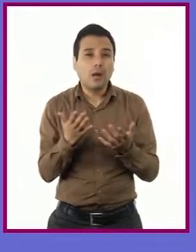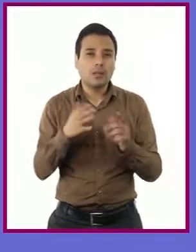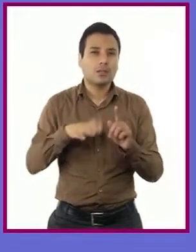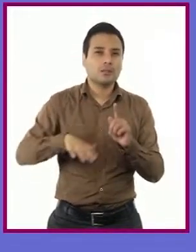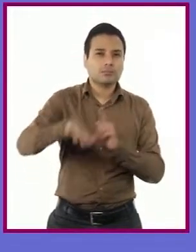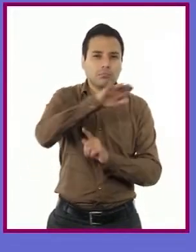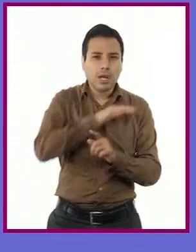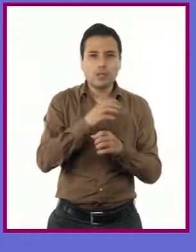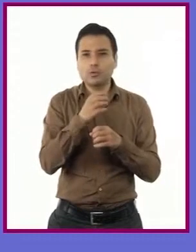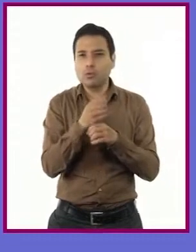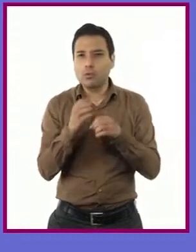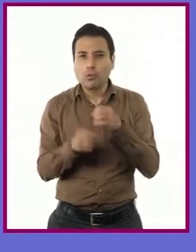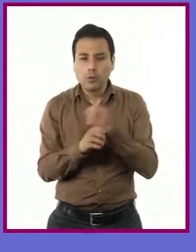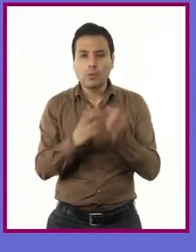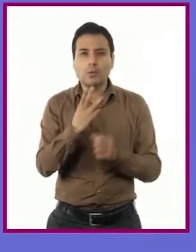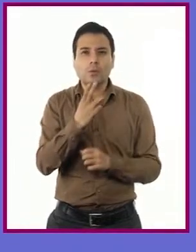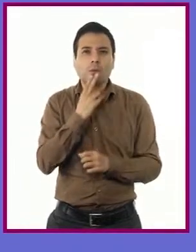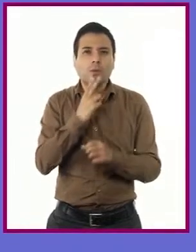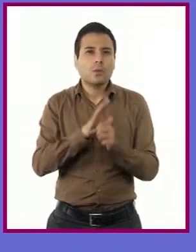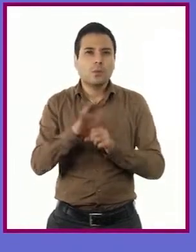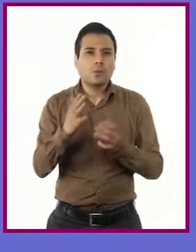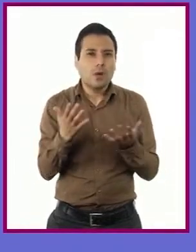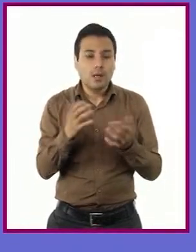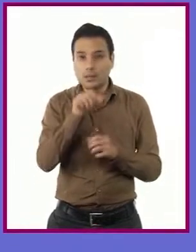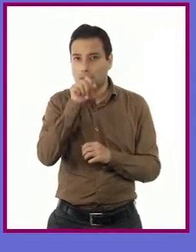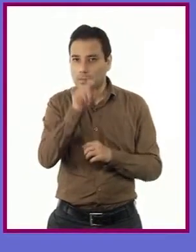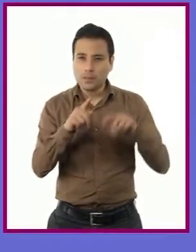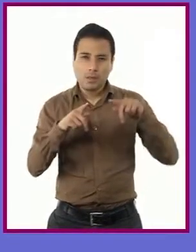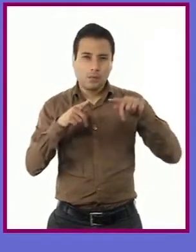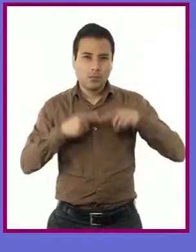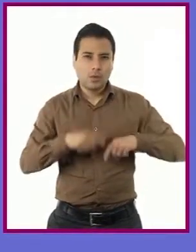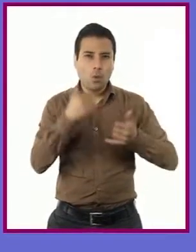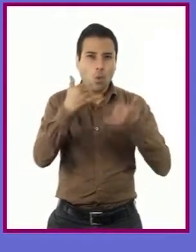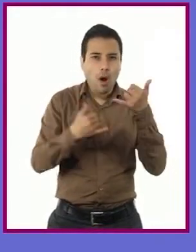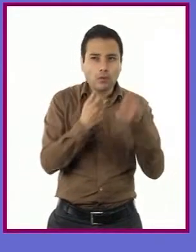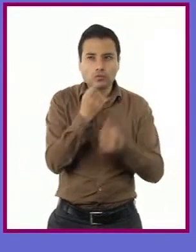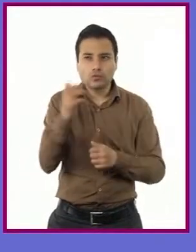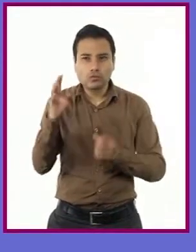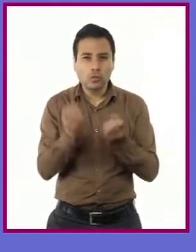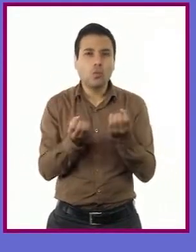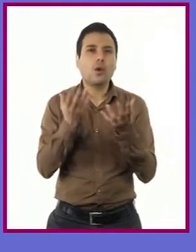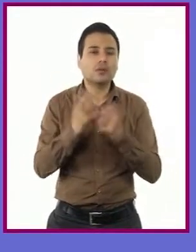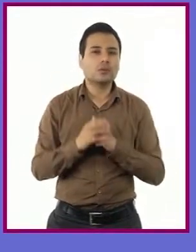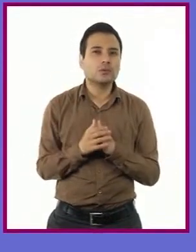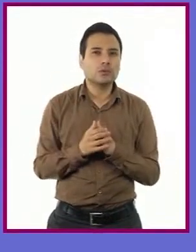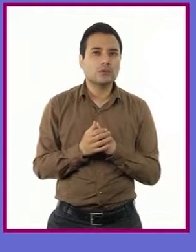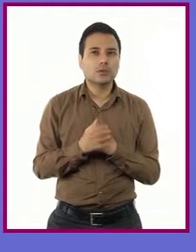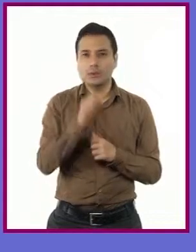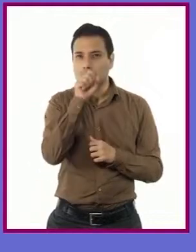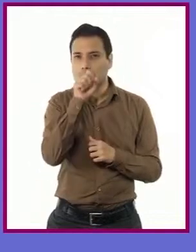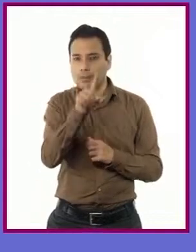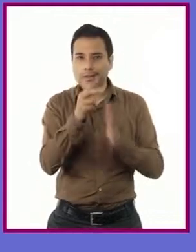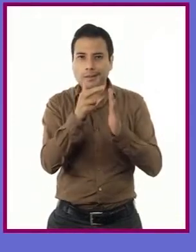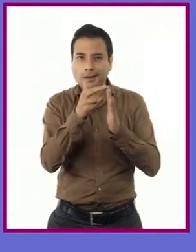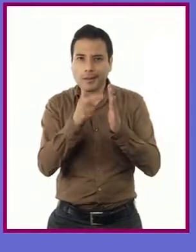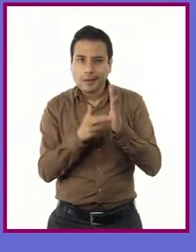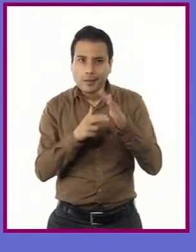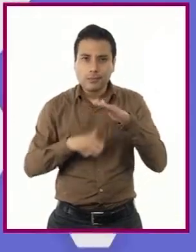con el que contemos. También podríamos contar el número de jugadores que vamos a tener y también nos vamos a basar en las reglas básicas del